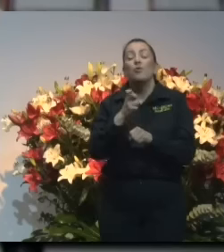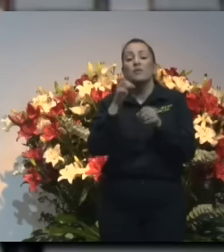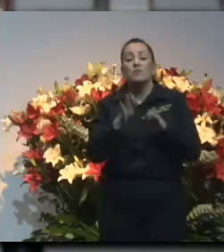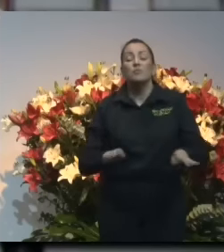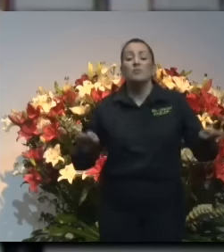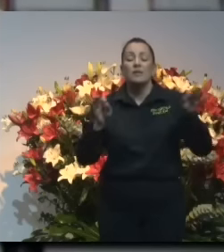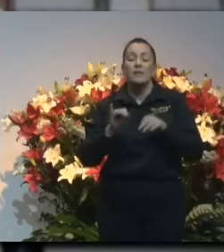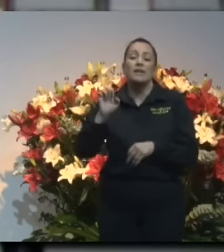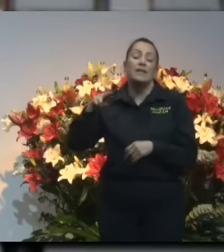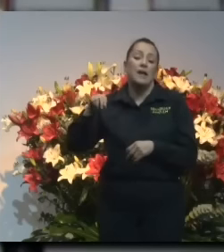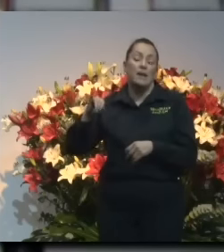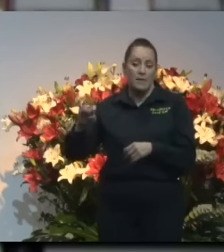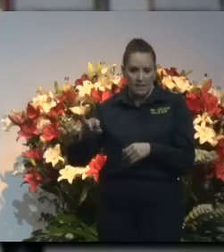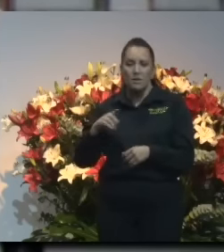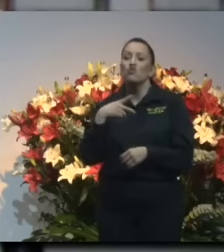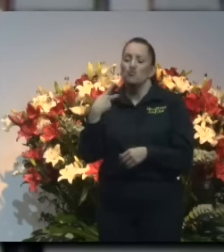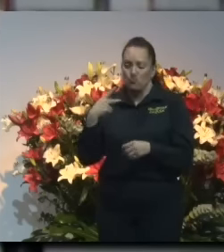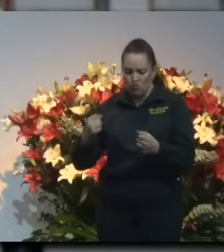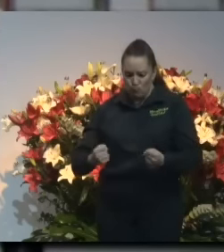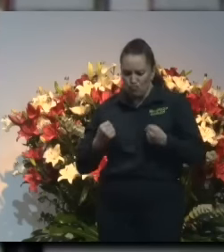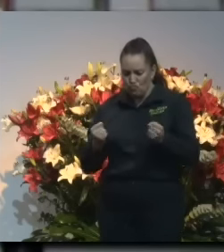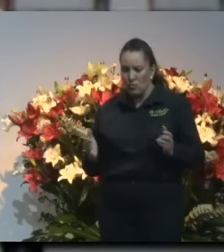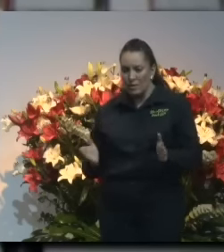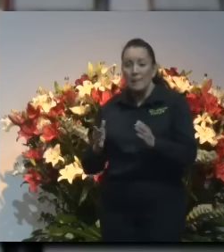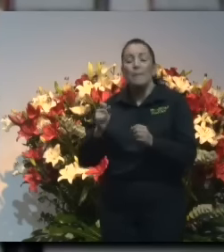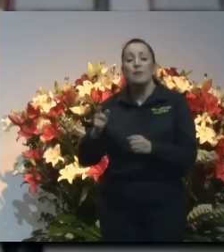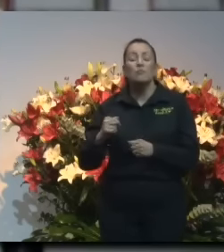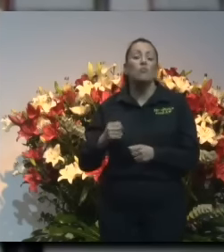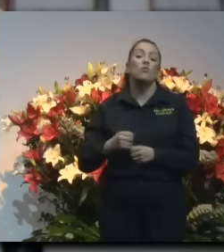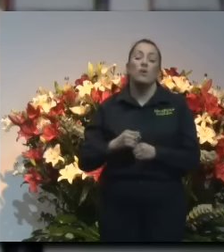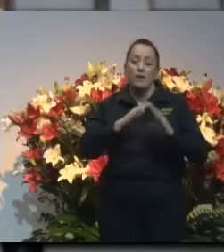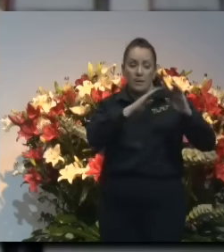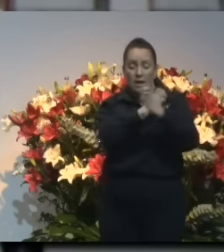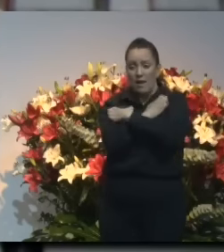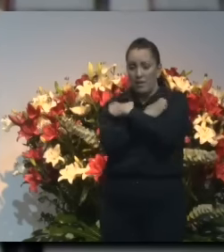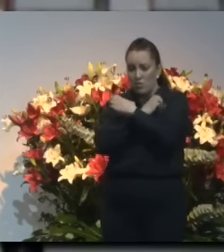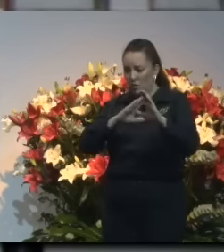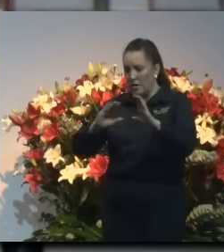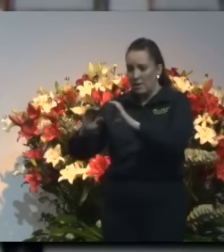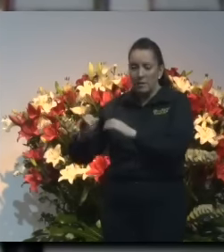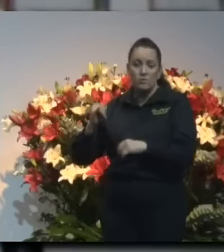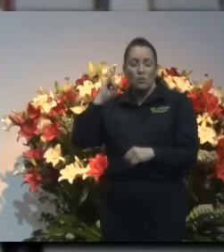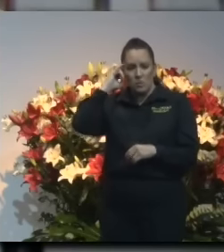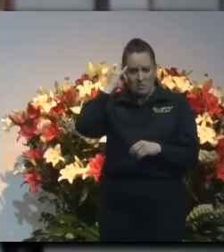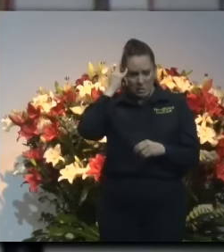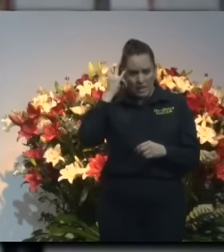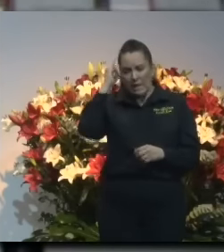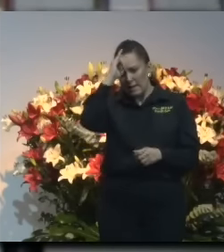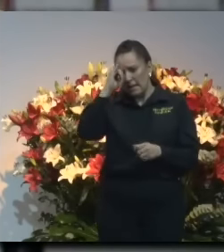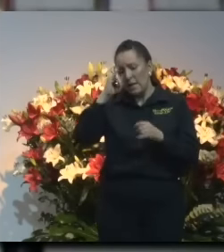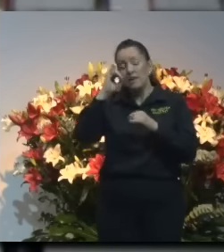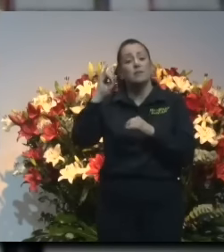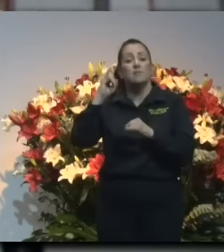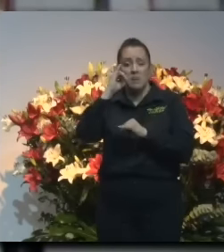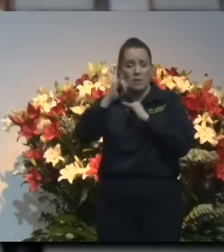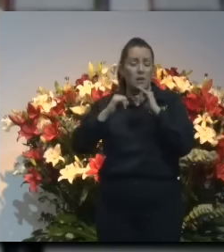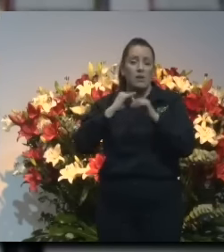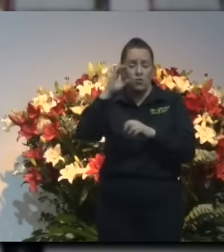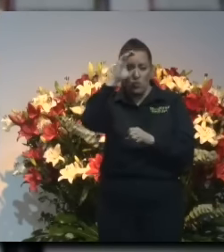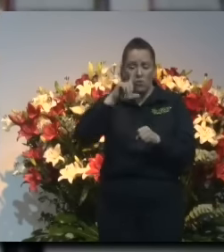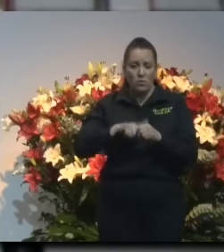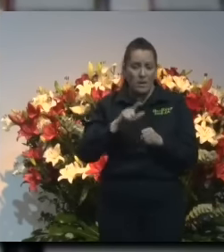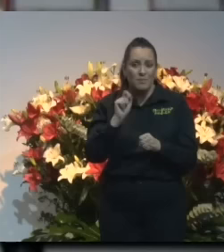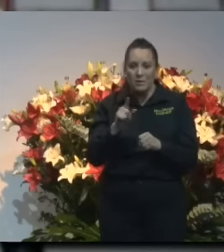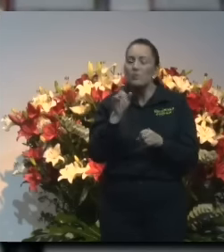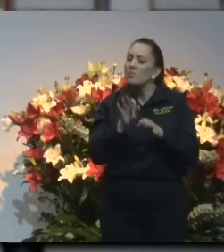INALI, fortalecer la educación intercultural bilingüe en todos los niveles educativos, donde la enseñanza del español tenga